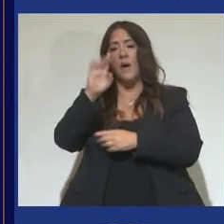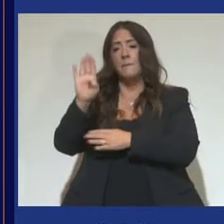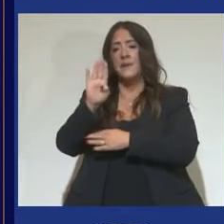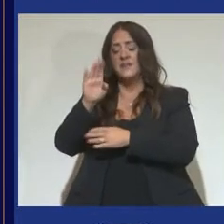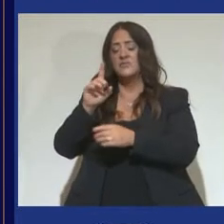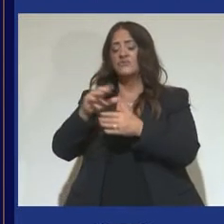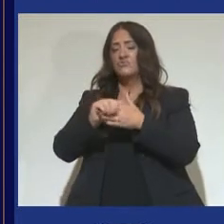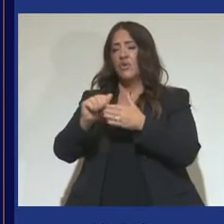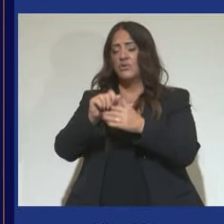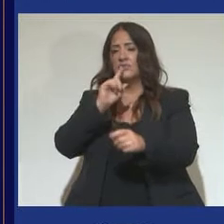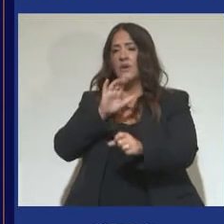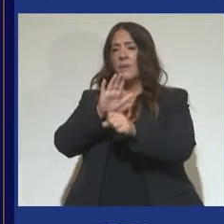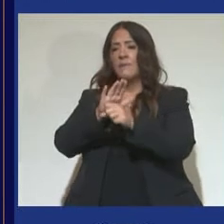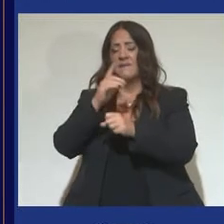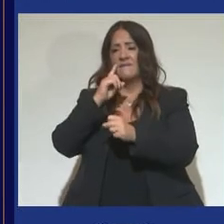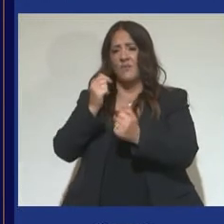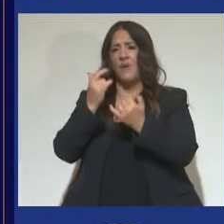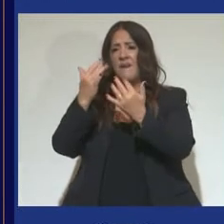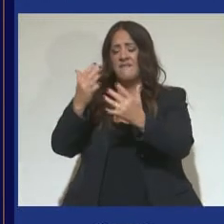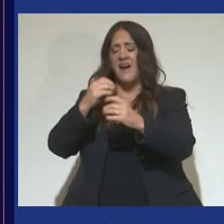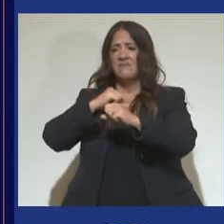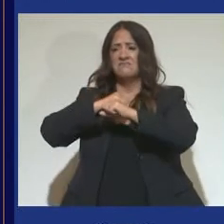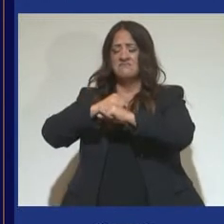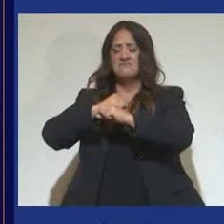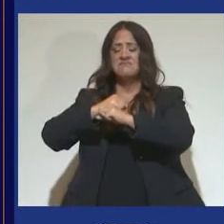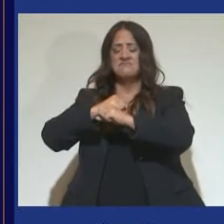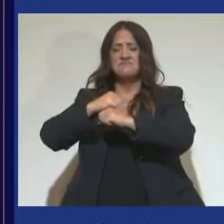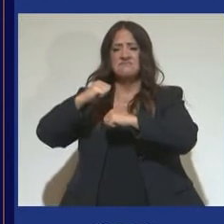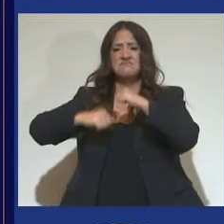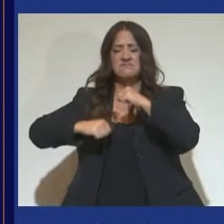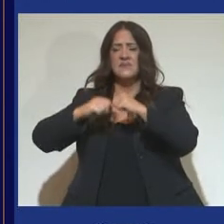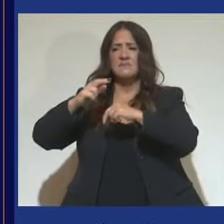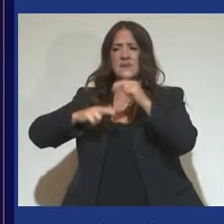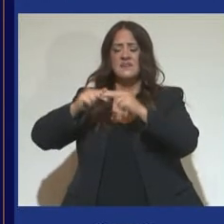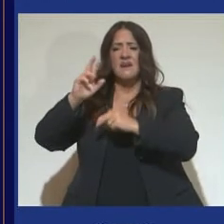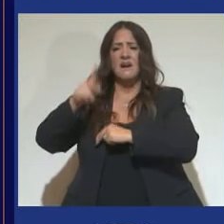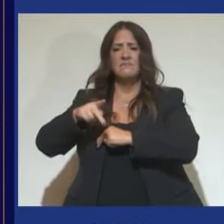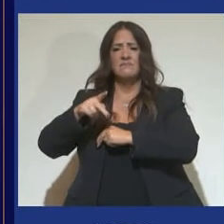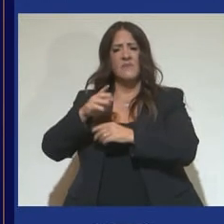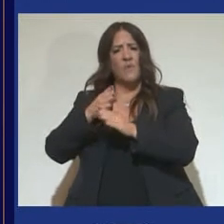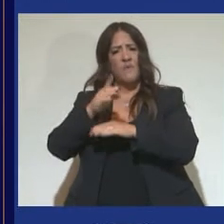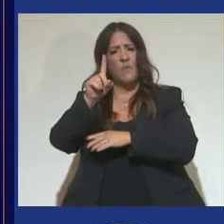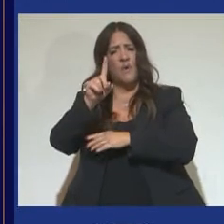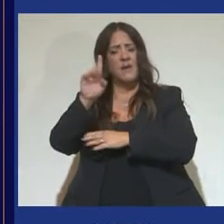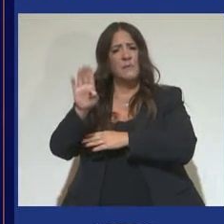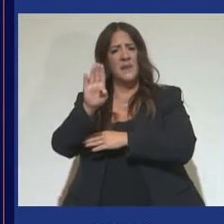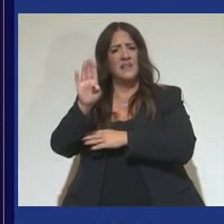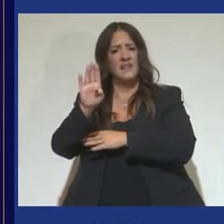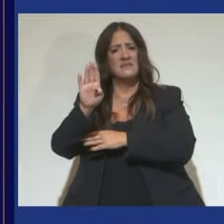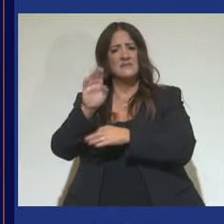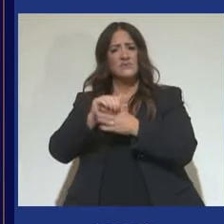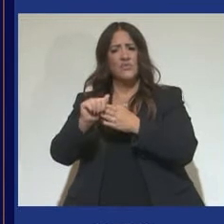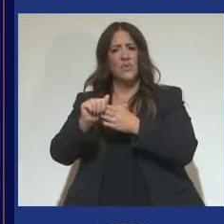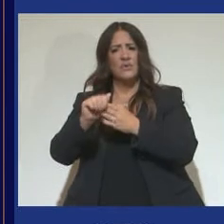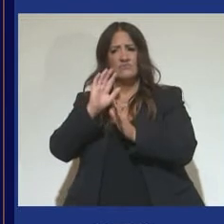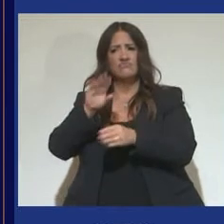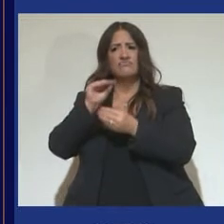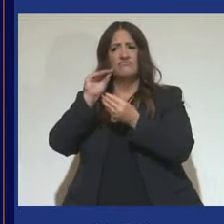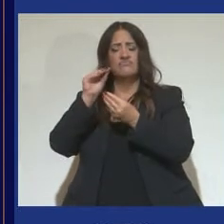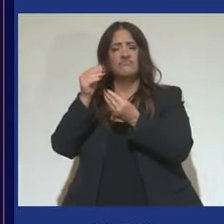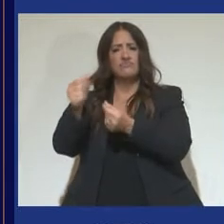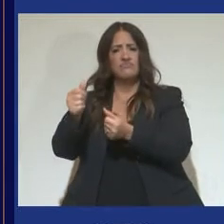ven que hay un un plan de tren 335 mil metros para poder